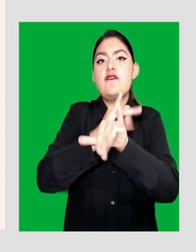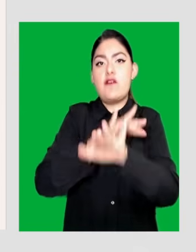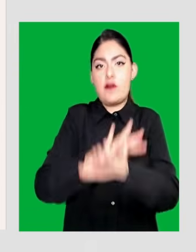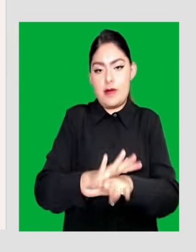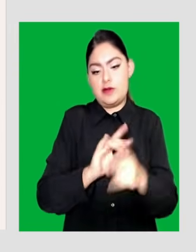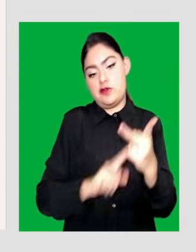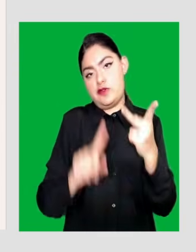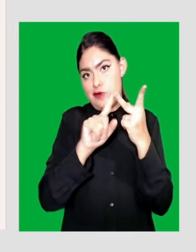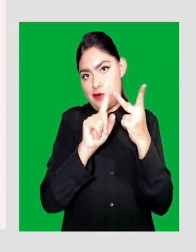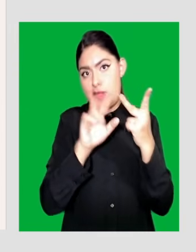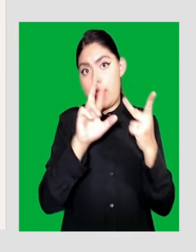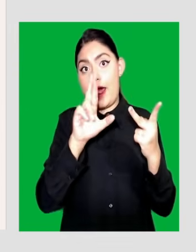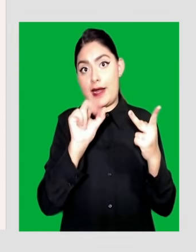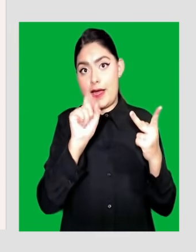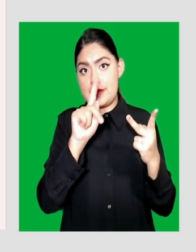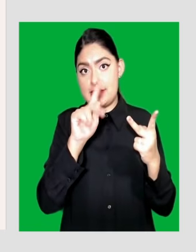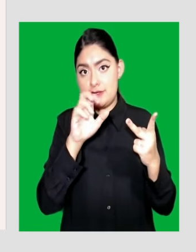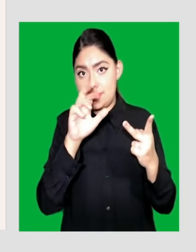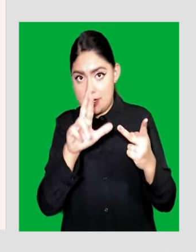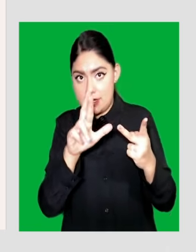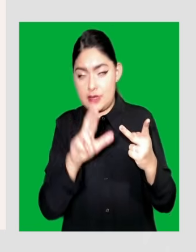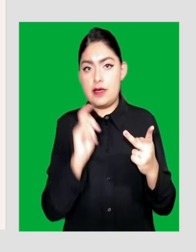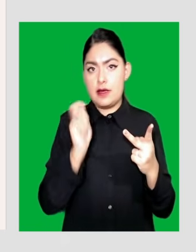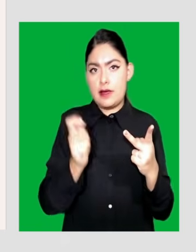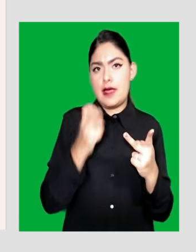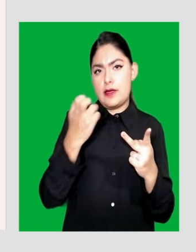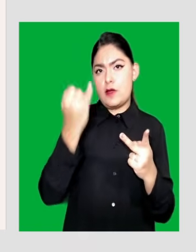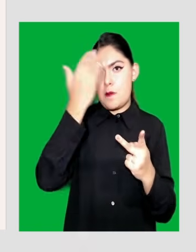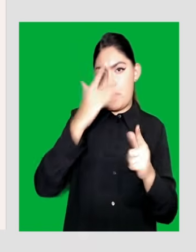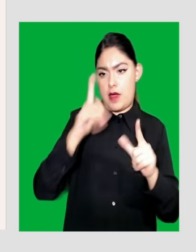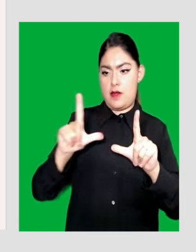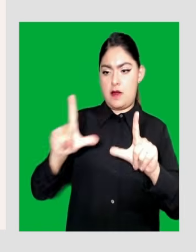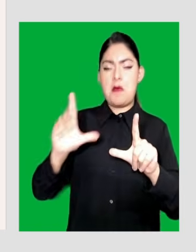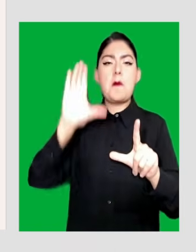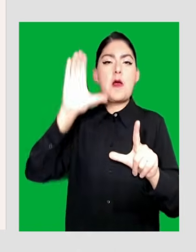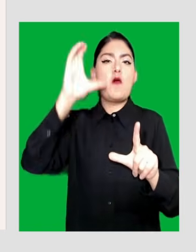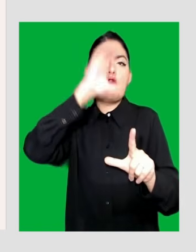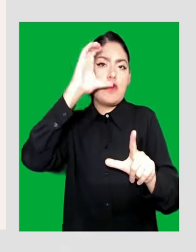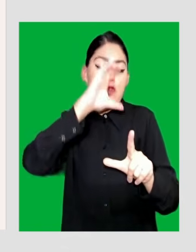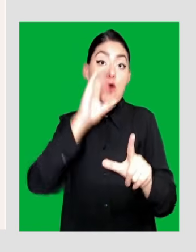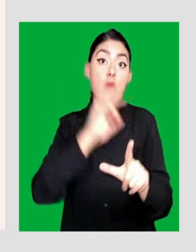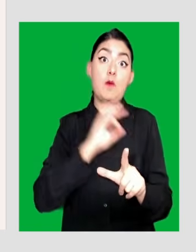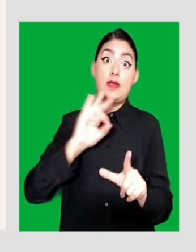que se encuentran disponibles siguen encontrándose en formato shapefile.